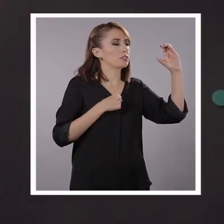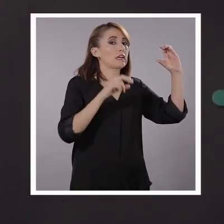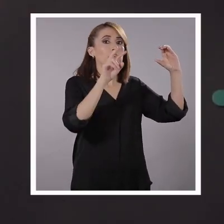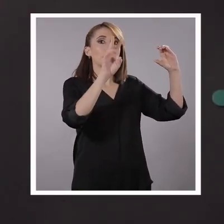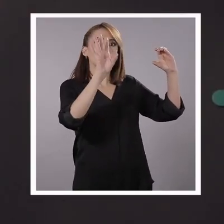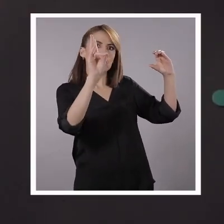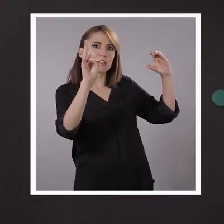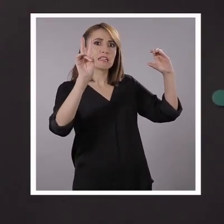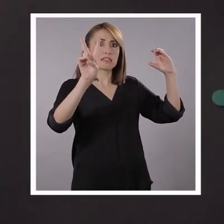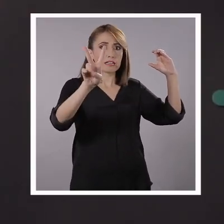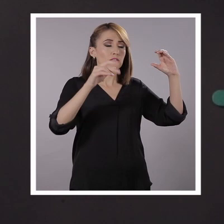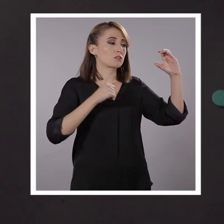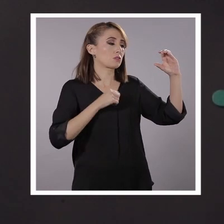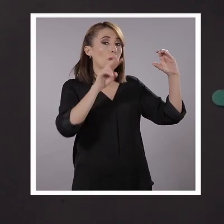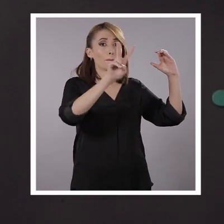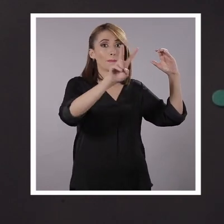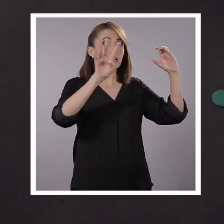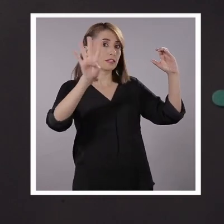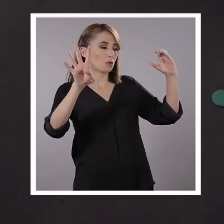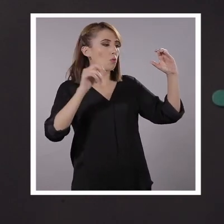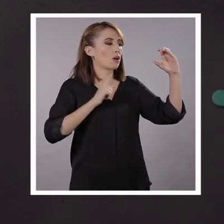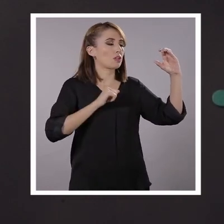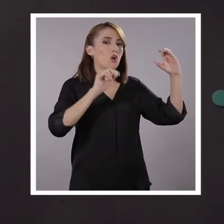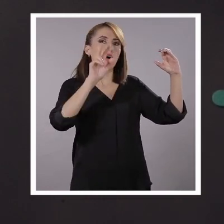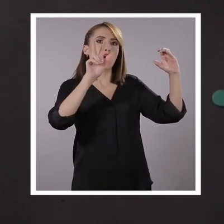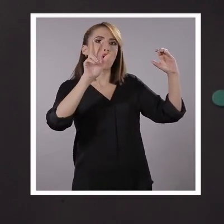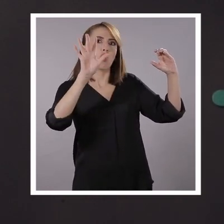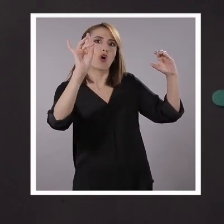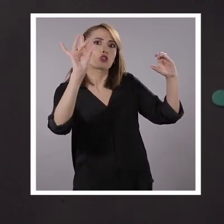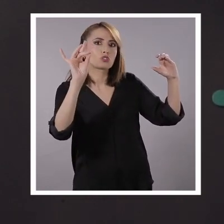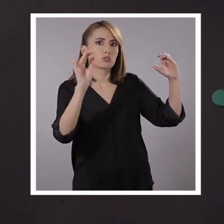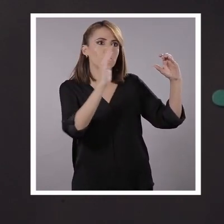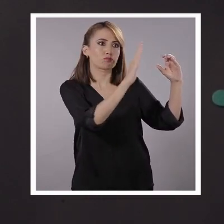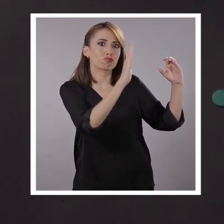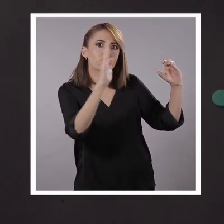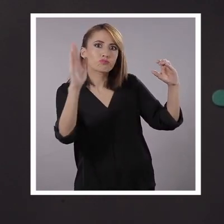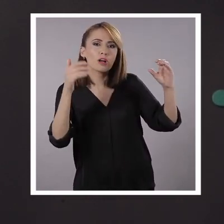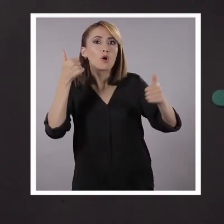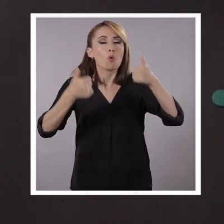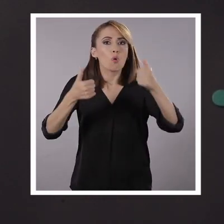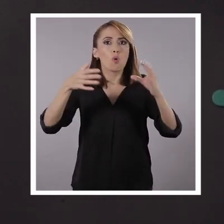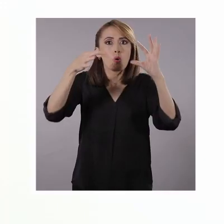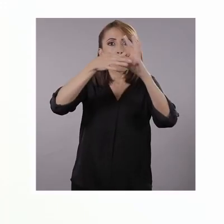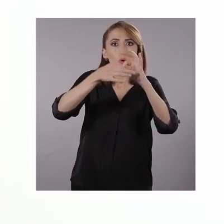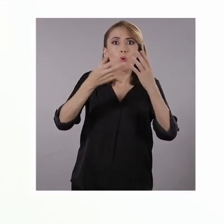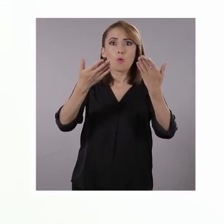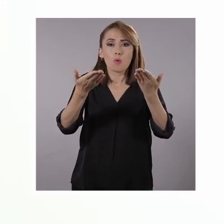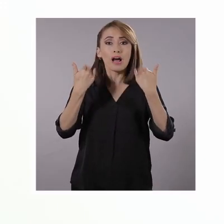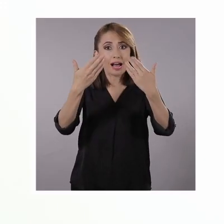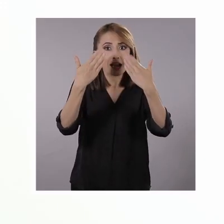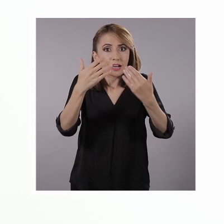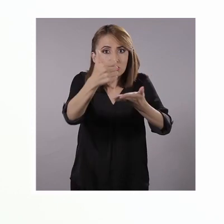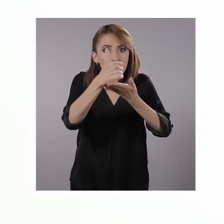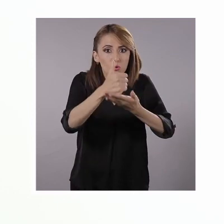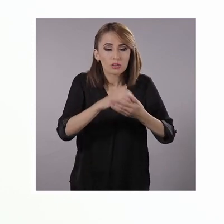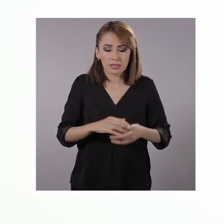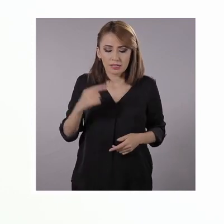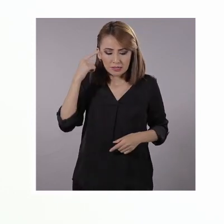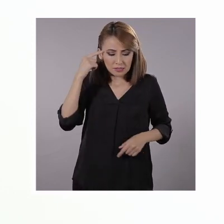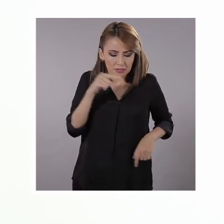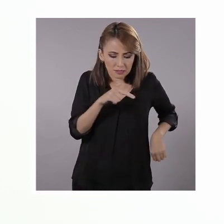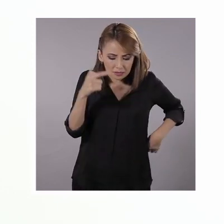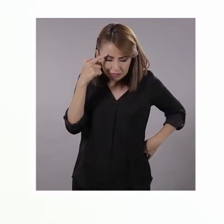216, 72, 24, 8. Tienes 3 segundos. Ayúdenme a contar,